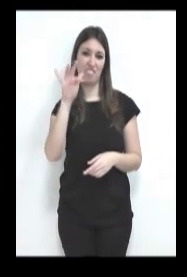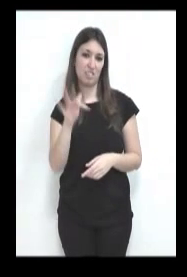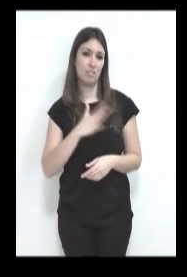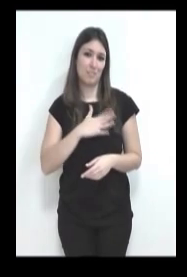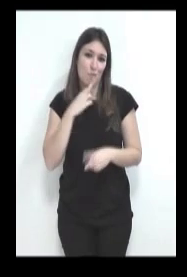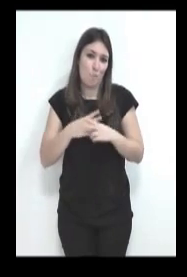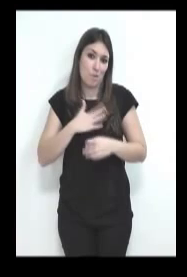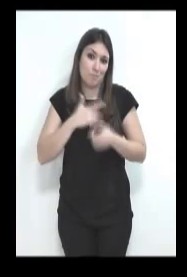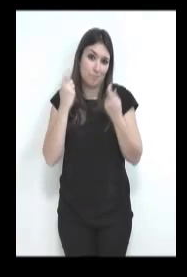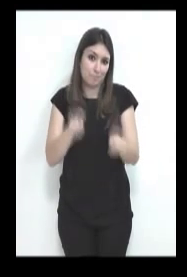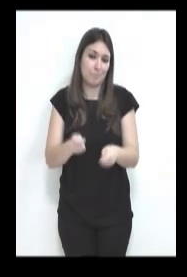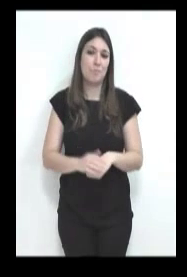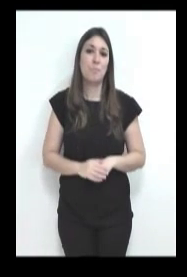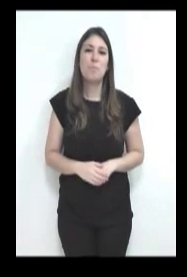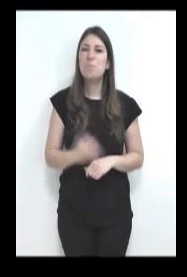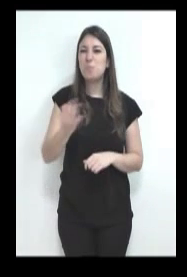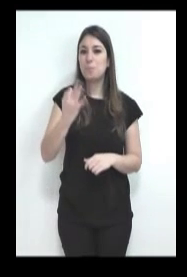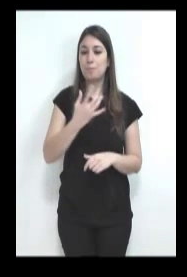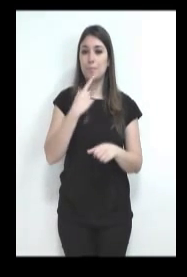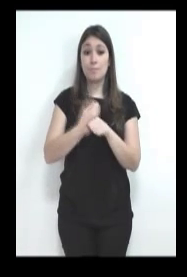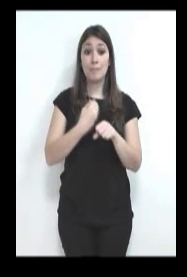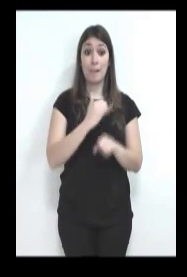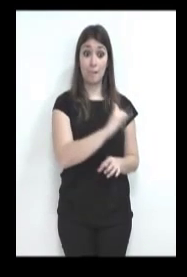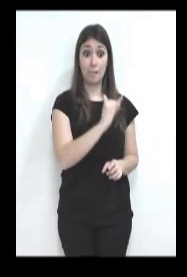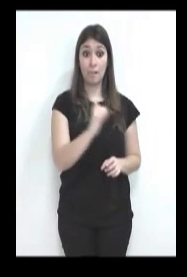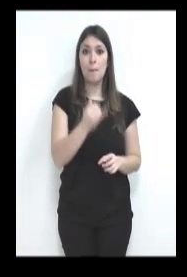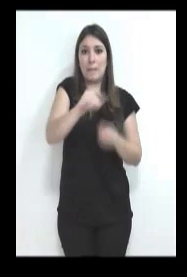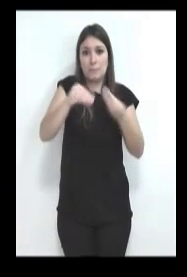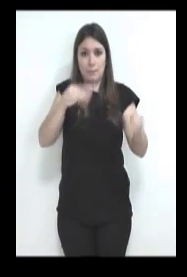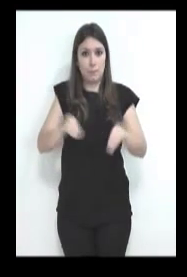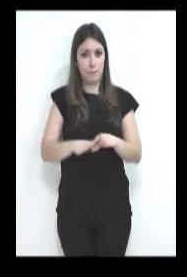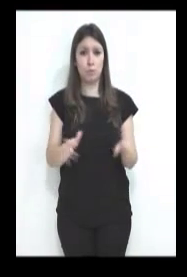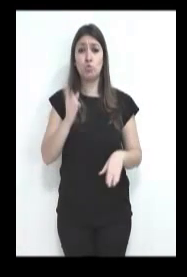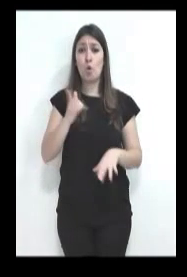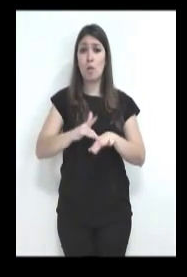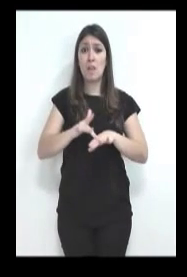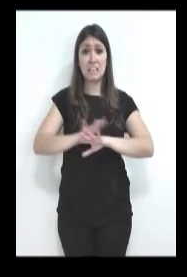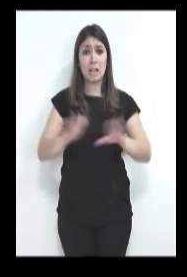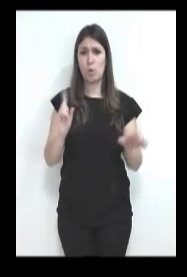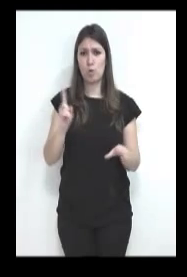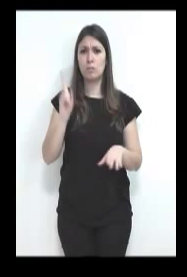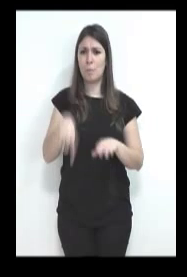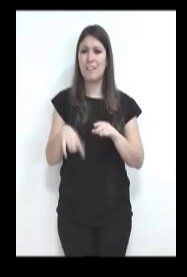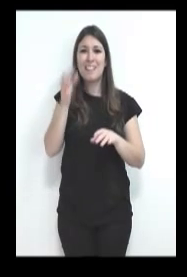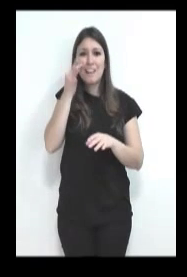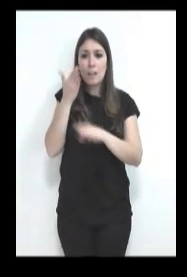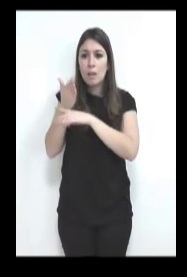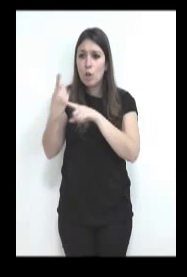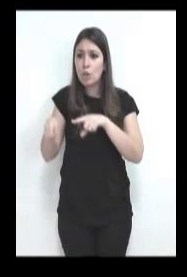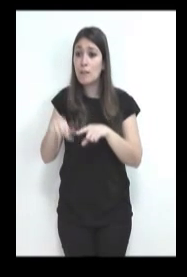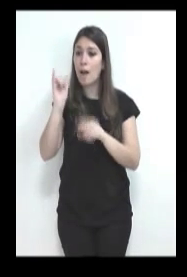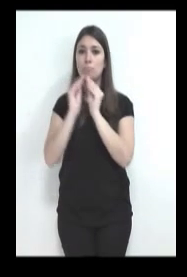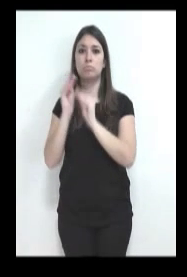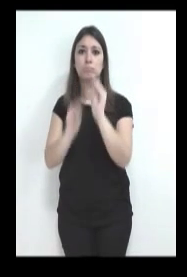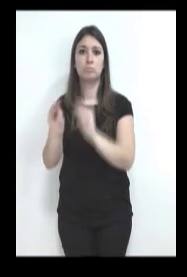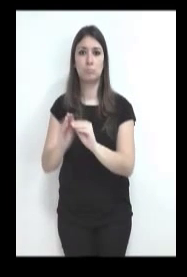concepto de poder trabajar sobre lo existente, no solo a nivel digital, sino también físico, esa capacidad de operar